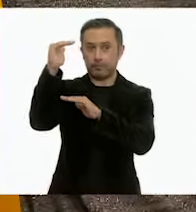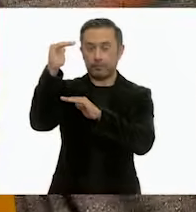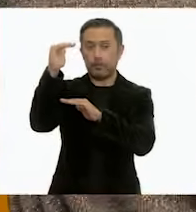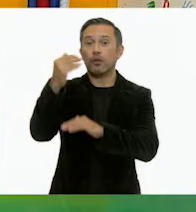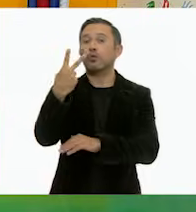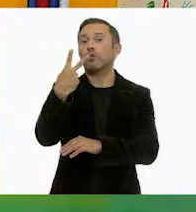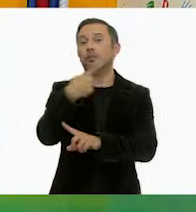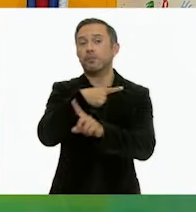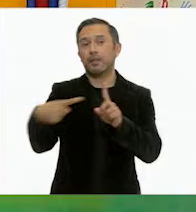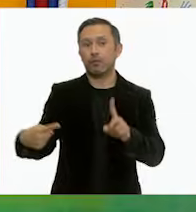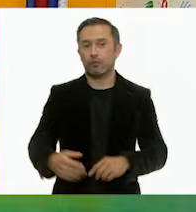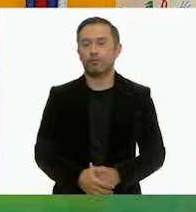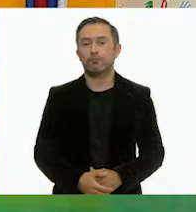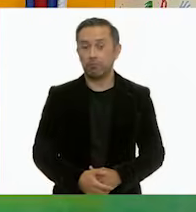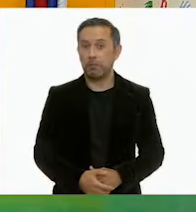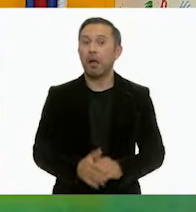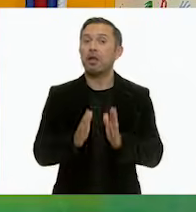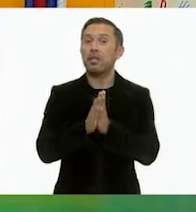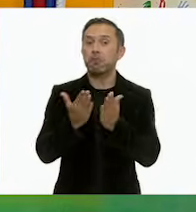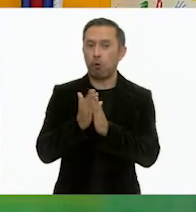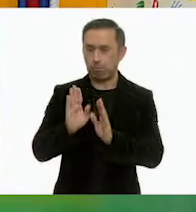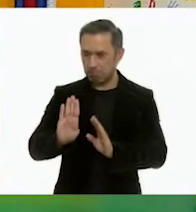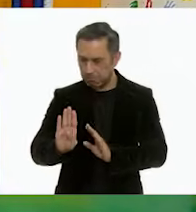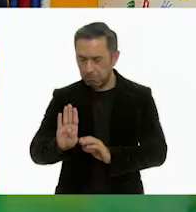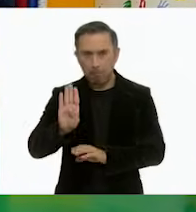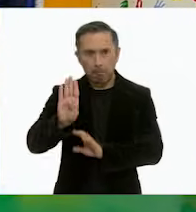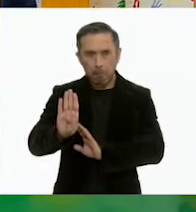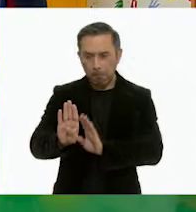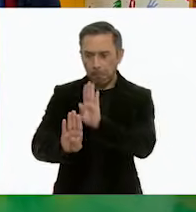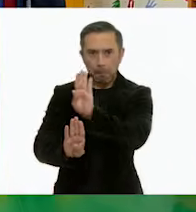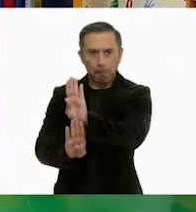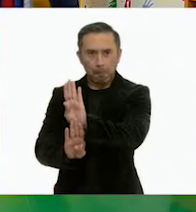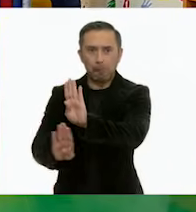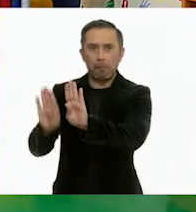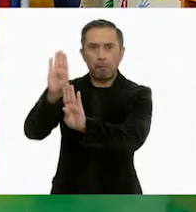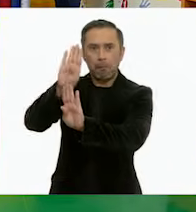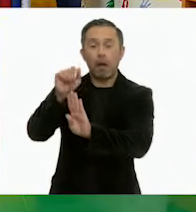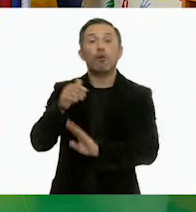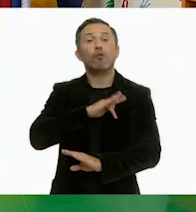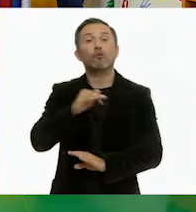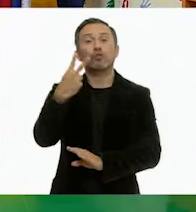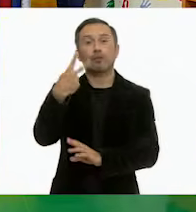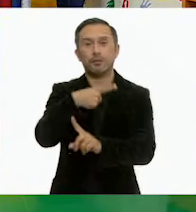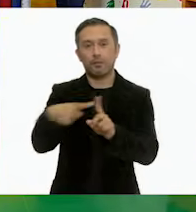Dos y medio. Dos y medio. Muy bien. El libro...